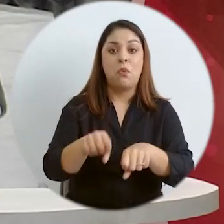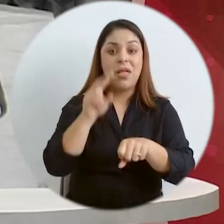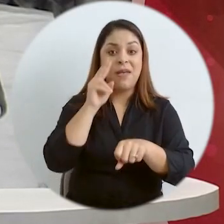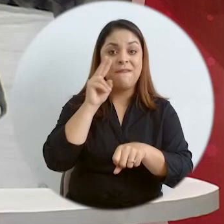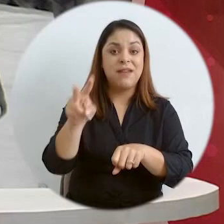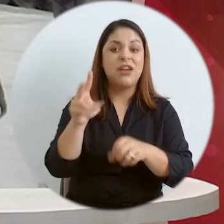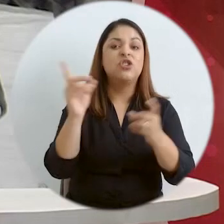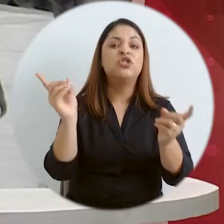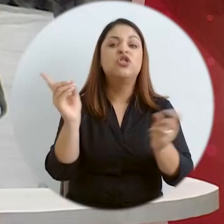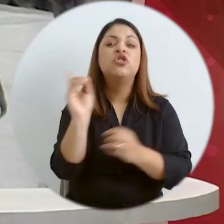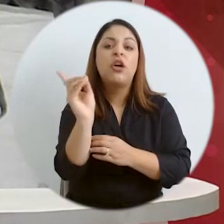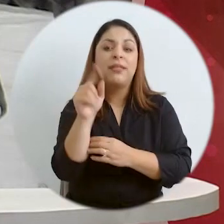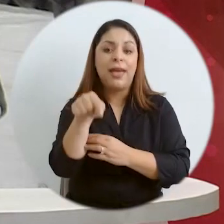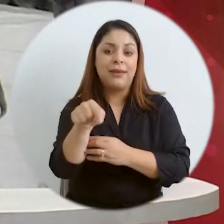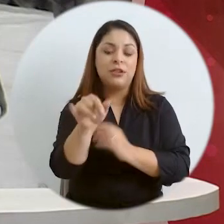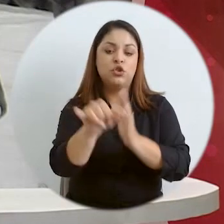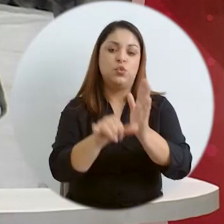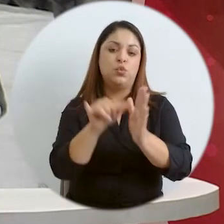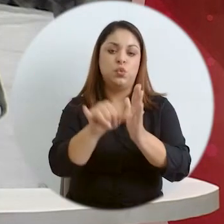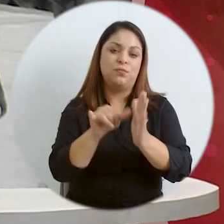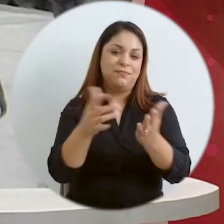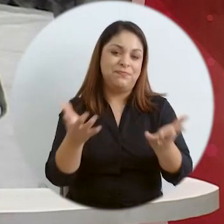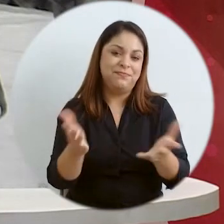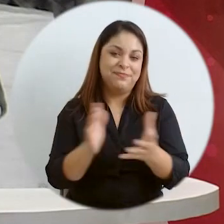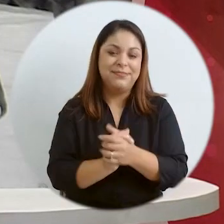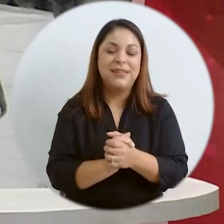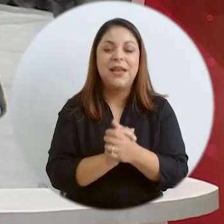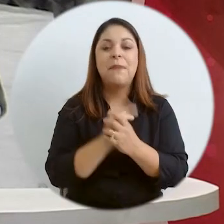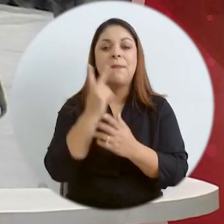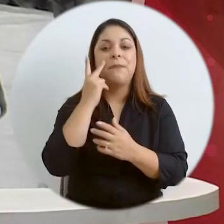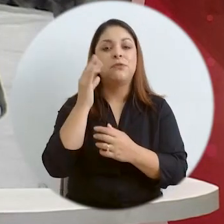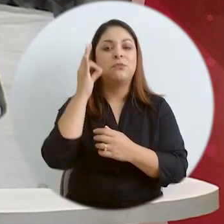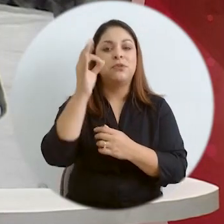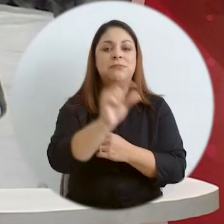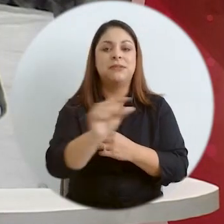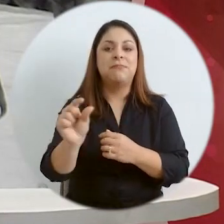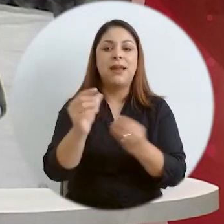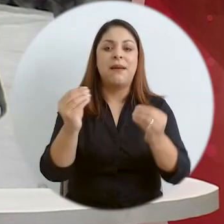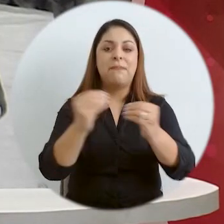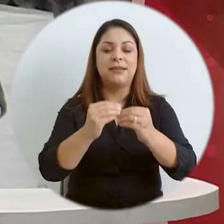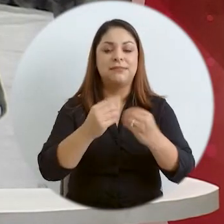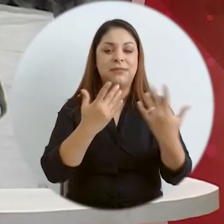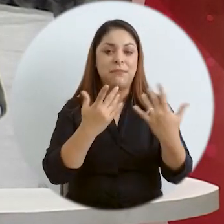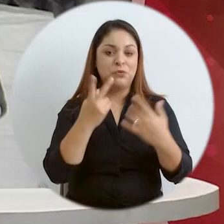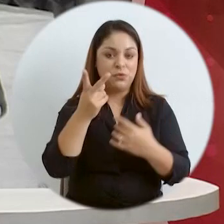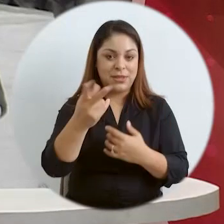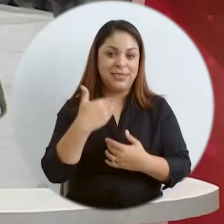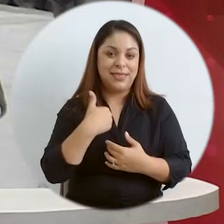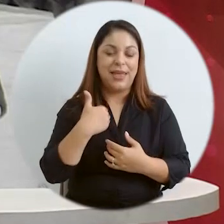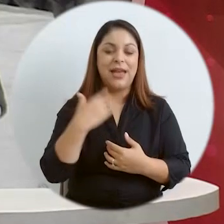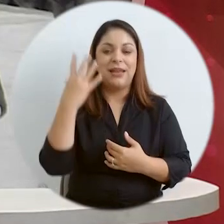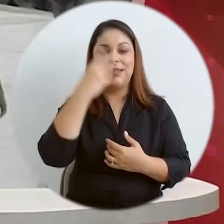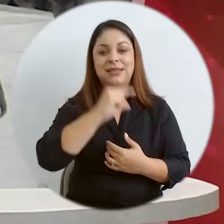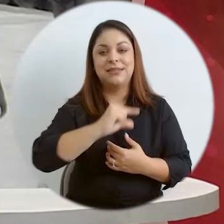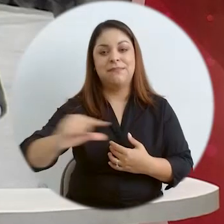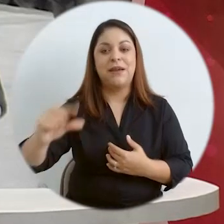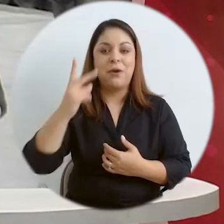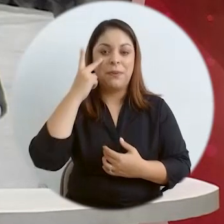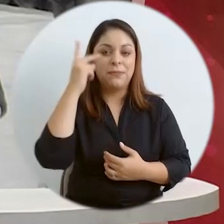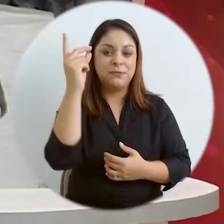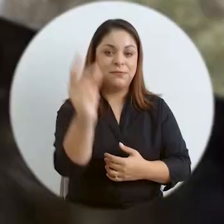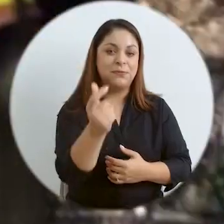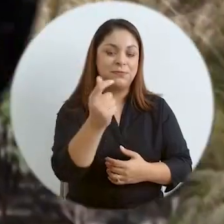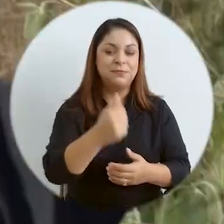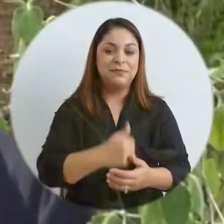nuestro canal de YouTube. Le esperamos la próxima semana con más aquí en el programa, y esperamos tenga una linda semana. Hasta pronto.